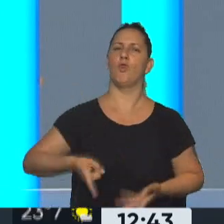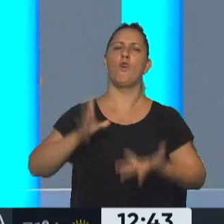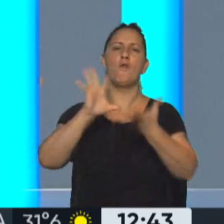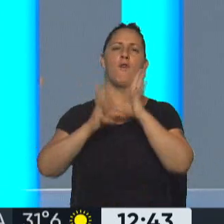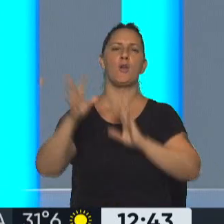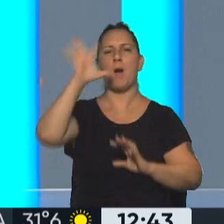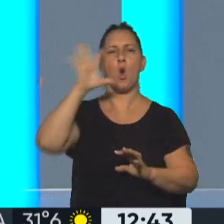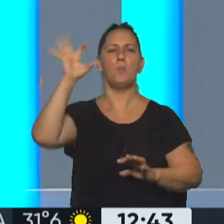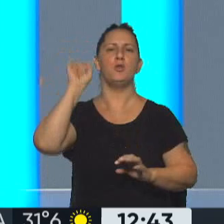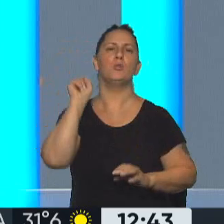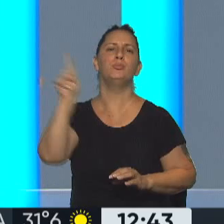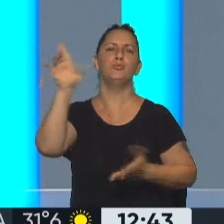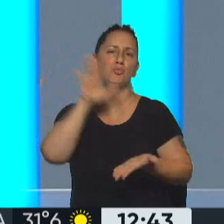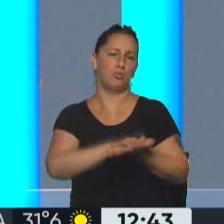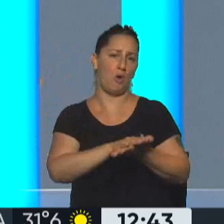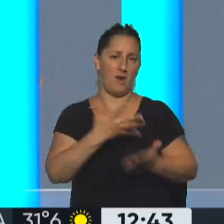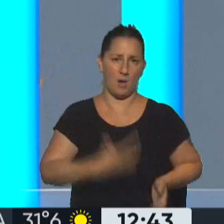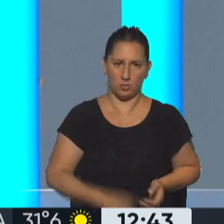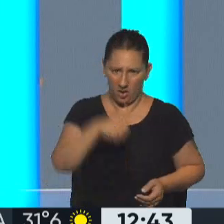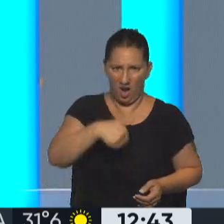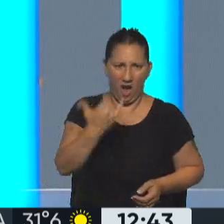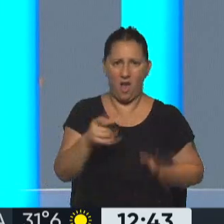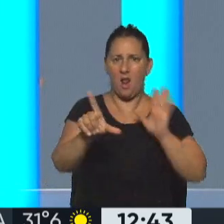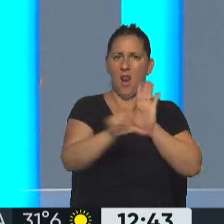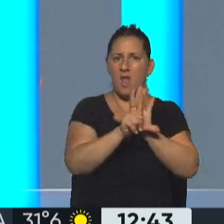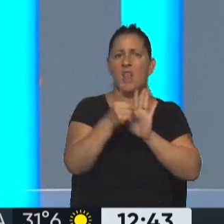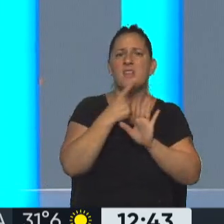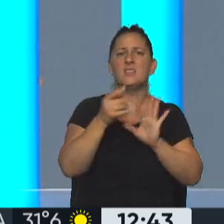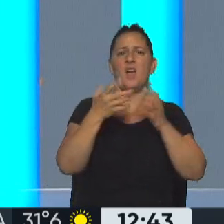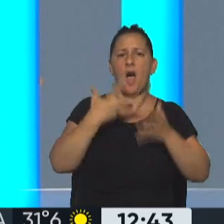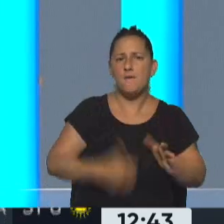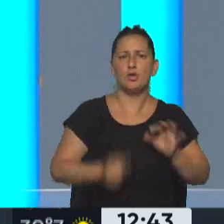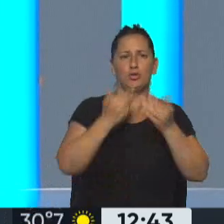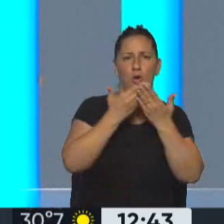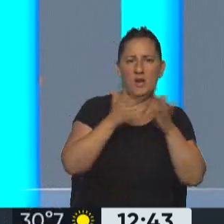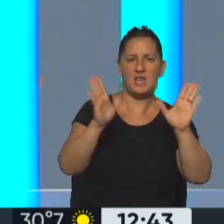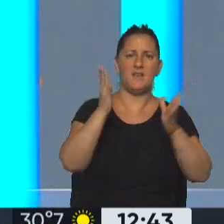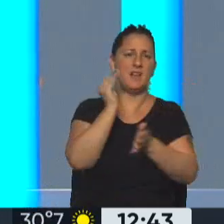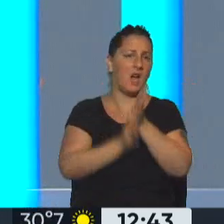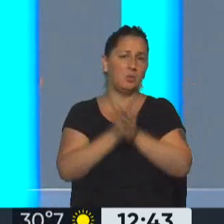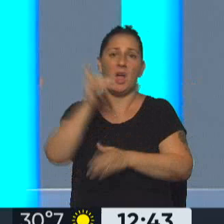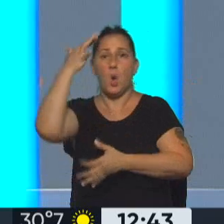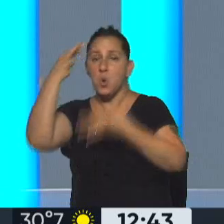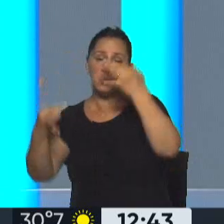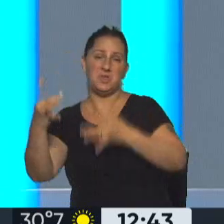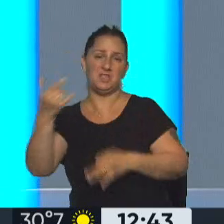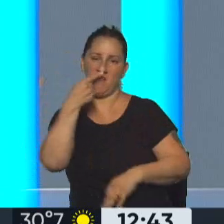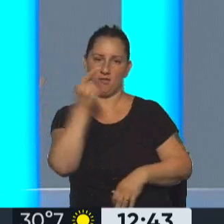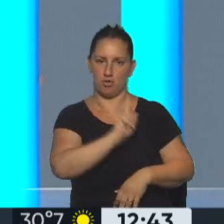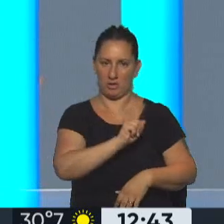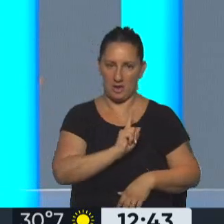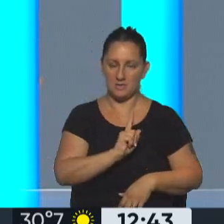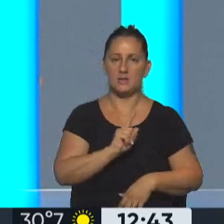lo que es el aborto Acá hay una ley que dice que el aborto es libre gratuito bueno no no les interesa eso hablamos con